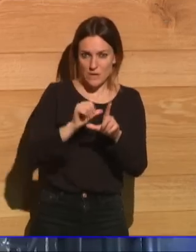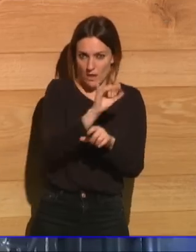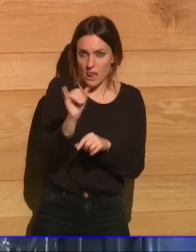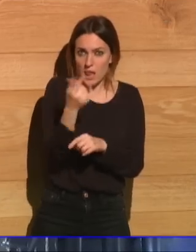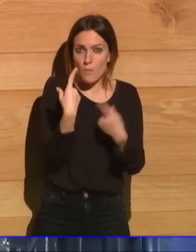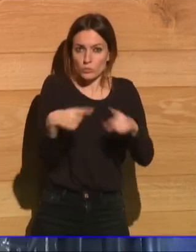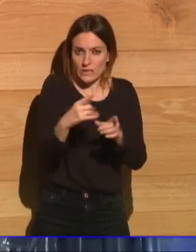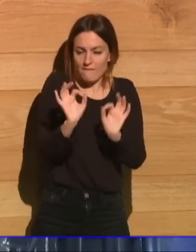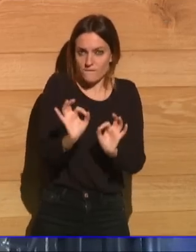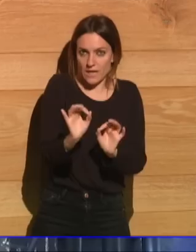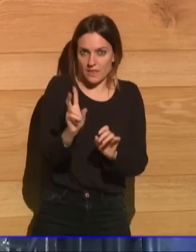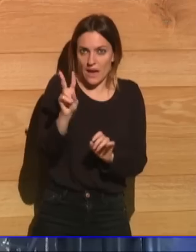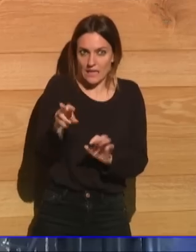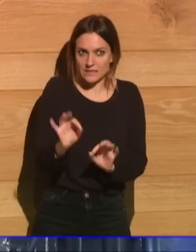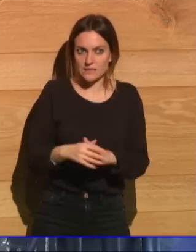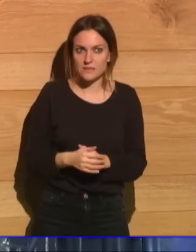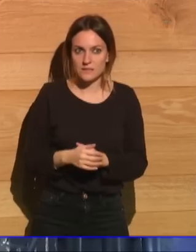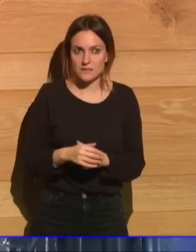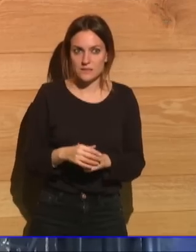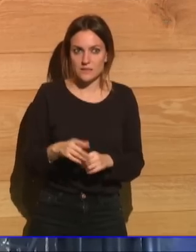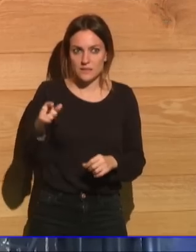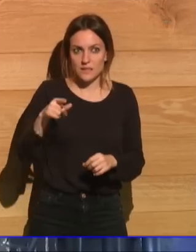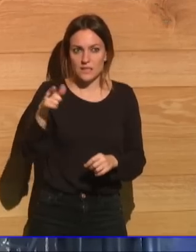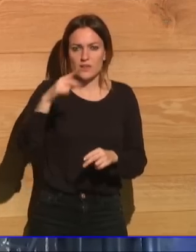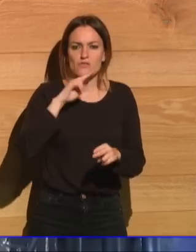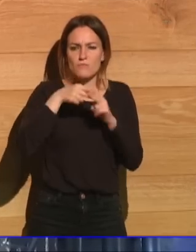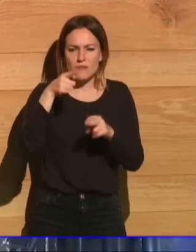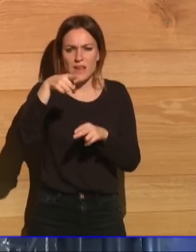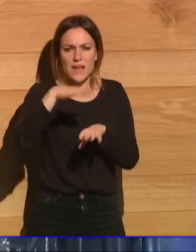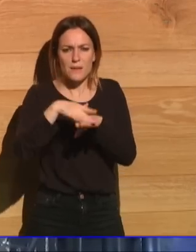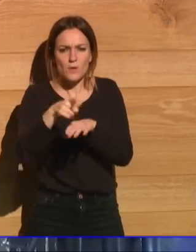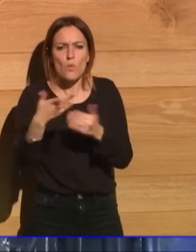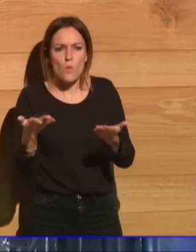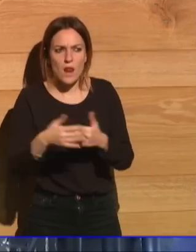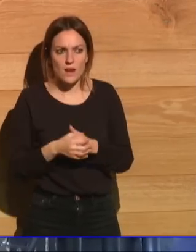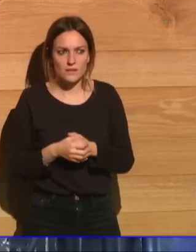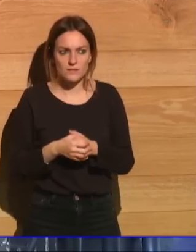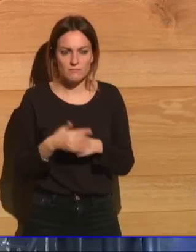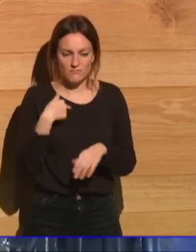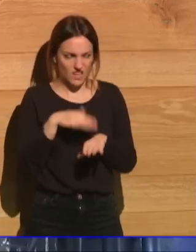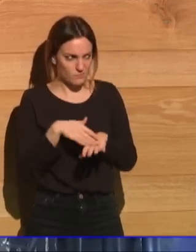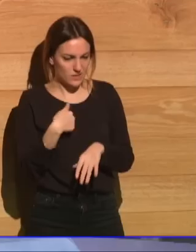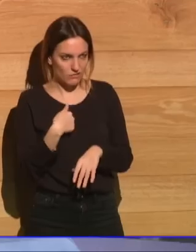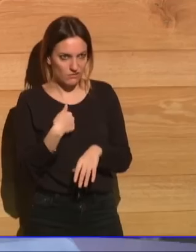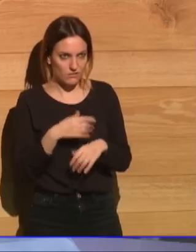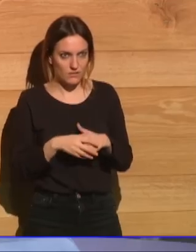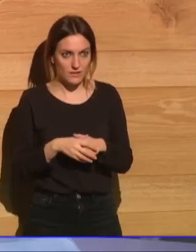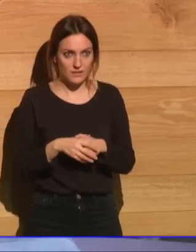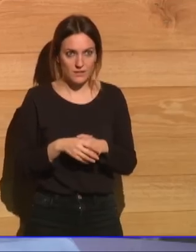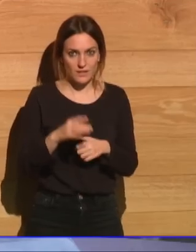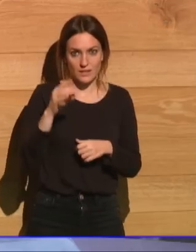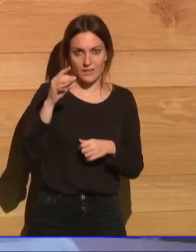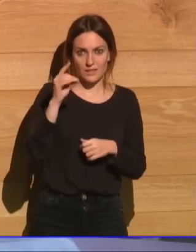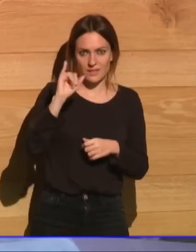de verdad, que es Whiplash. ¿Cómo se llama tu amigo este? Tu amigo. Damien Chazelle